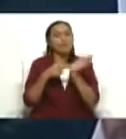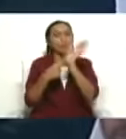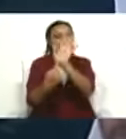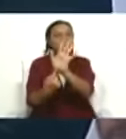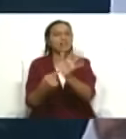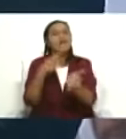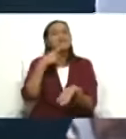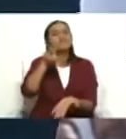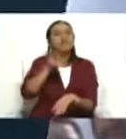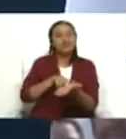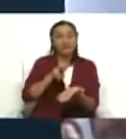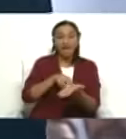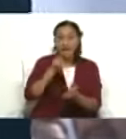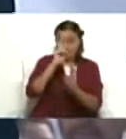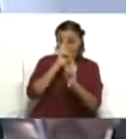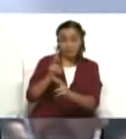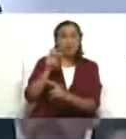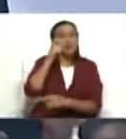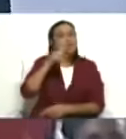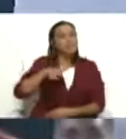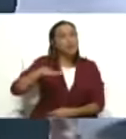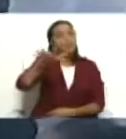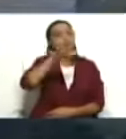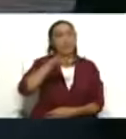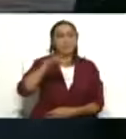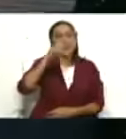pueblo, la voz de Dios. Muchas gracias.